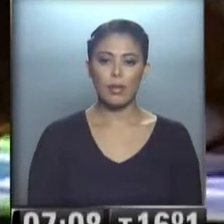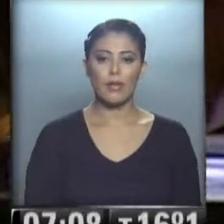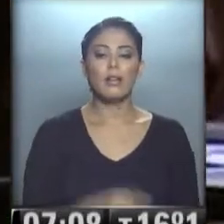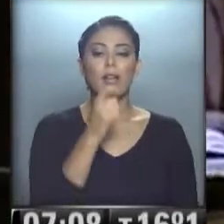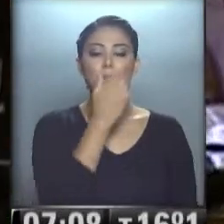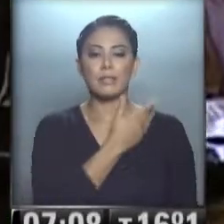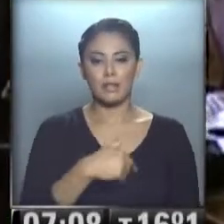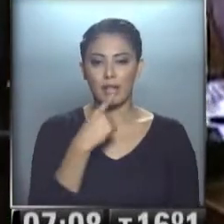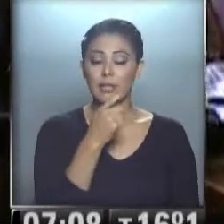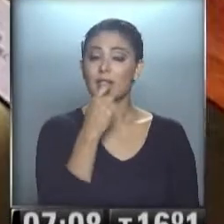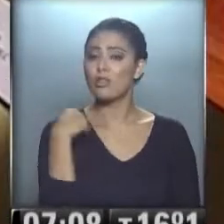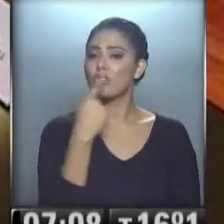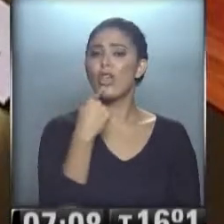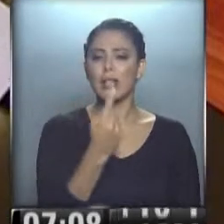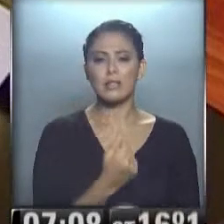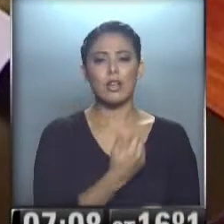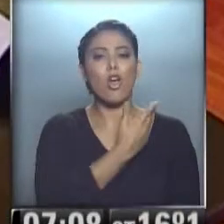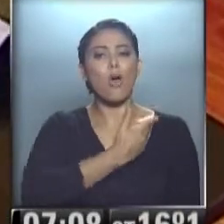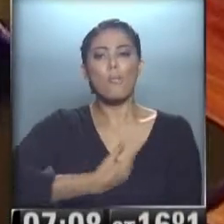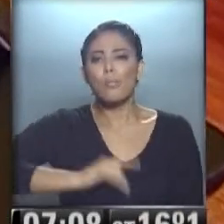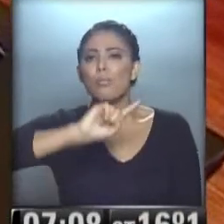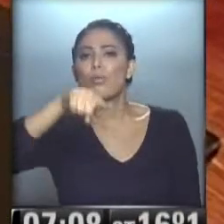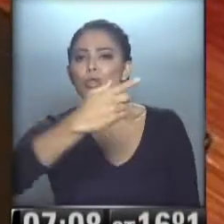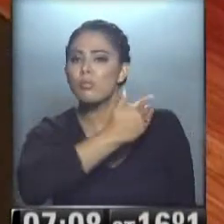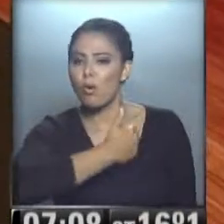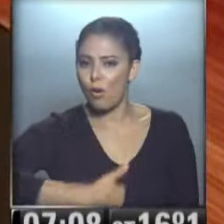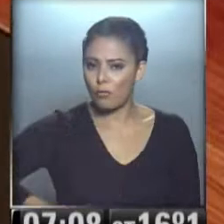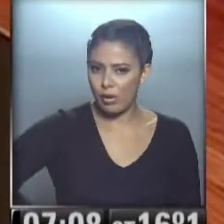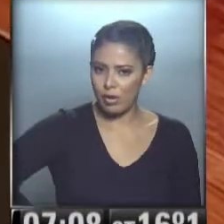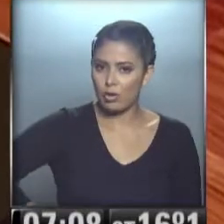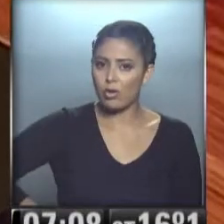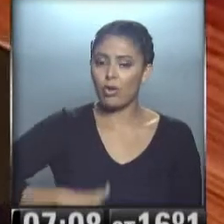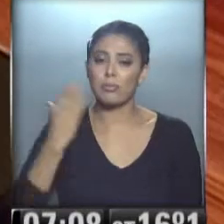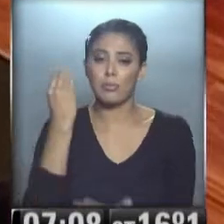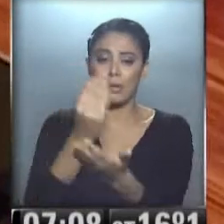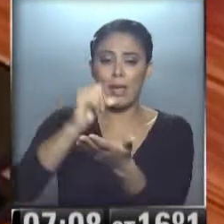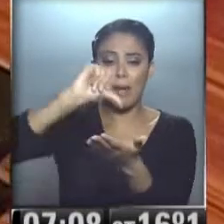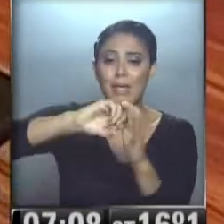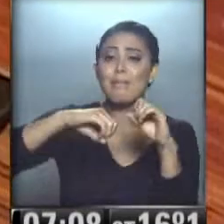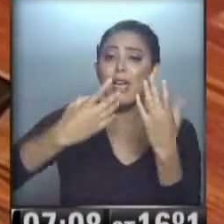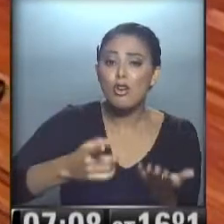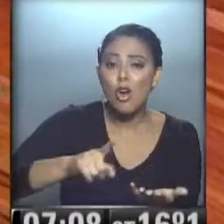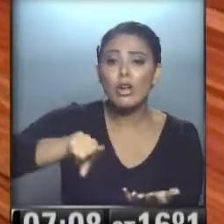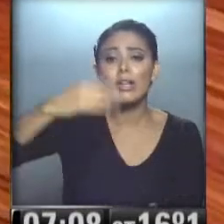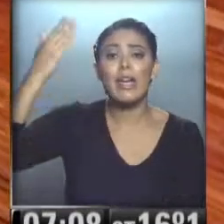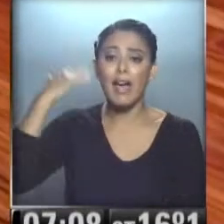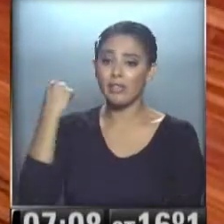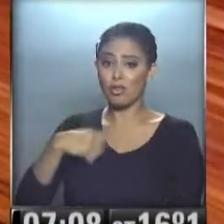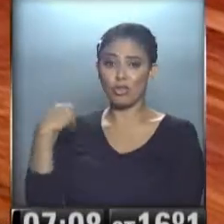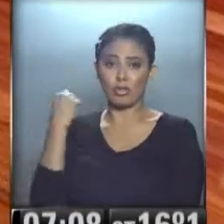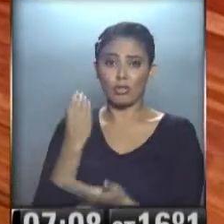que el gobierno que venga va a recibir un país mucho mejor que el que recibimos